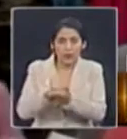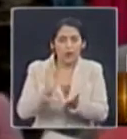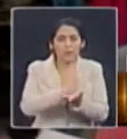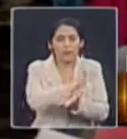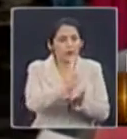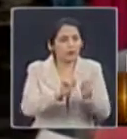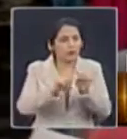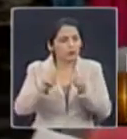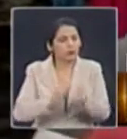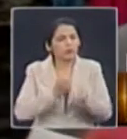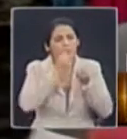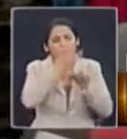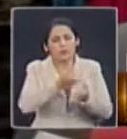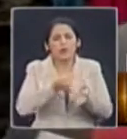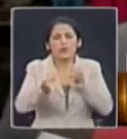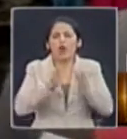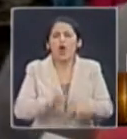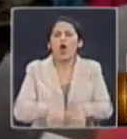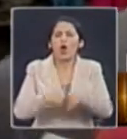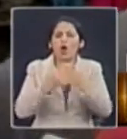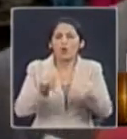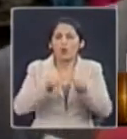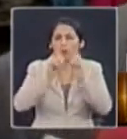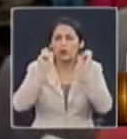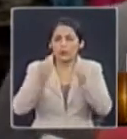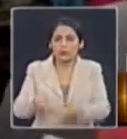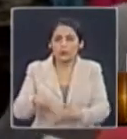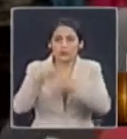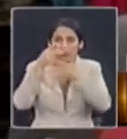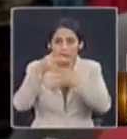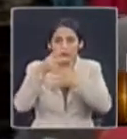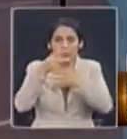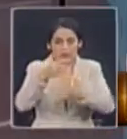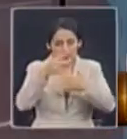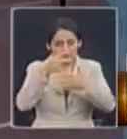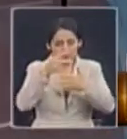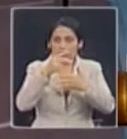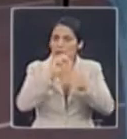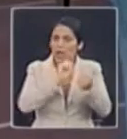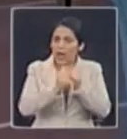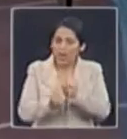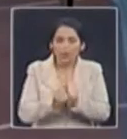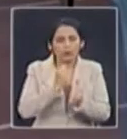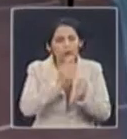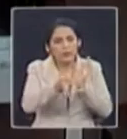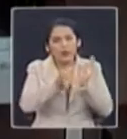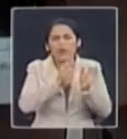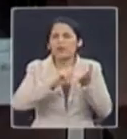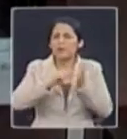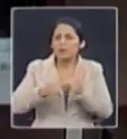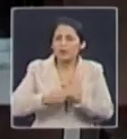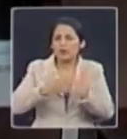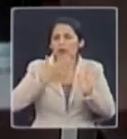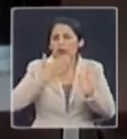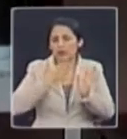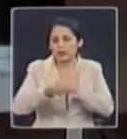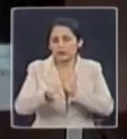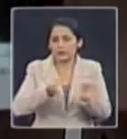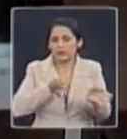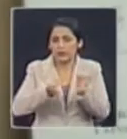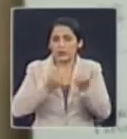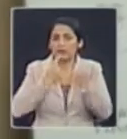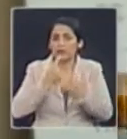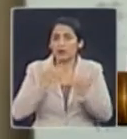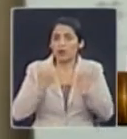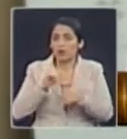medios de comunicación, el contenido de cada una de las preguntas. Ahora se apunta a preparar a los votantes para el domingo